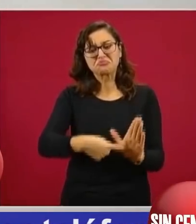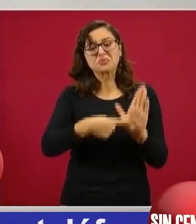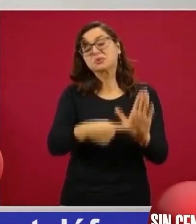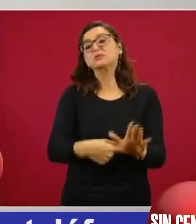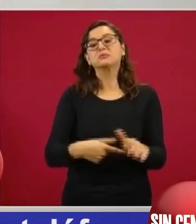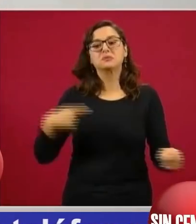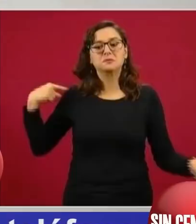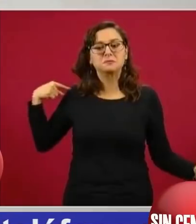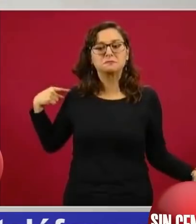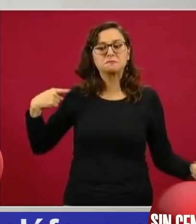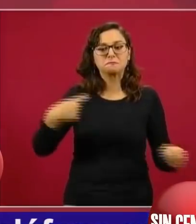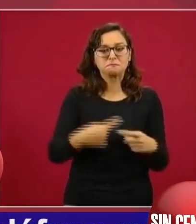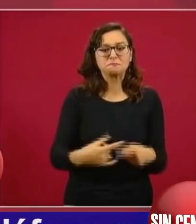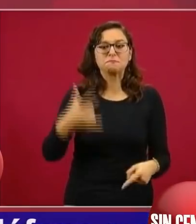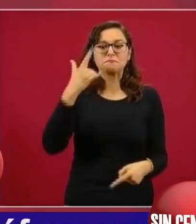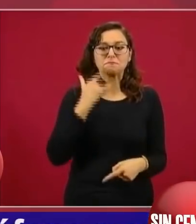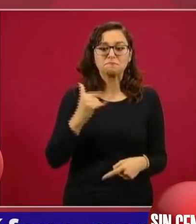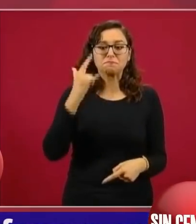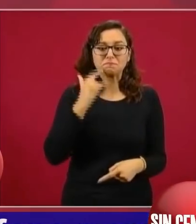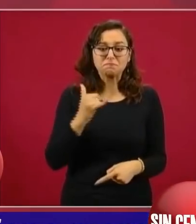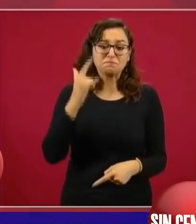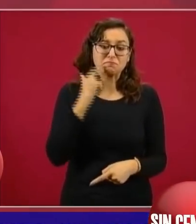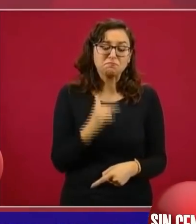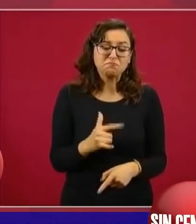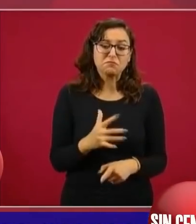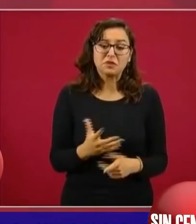es bajar las tarifas,